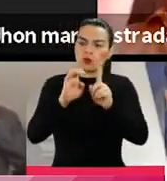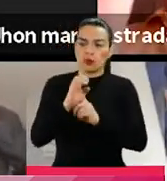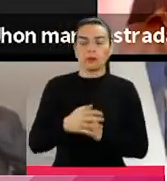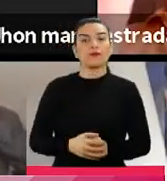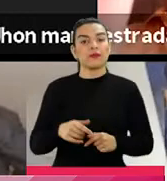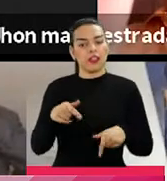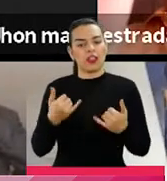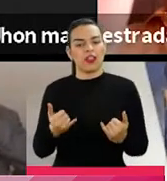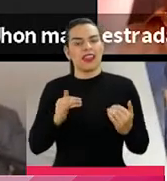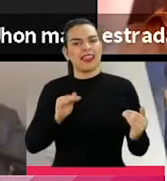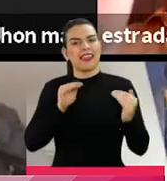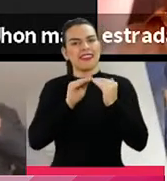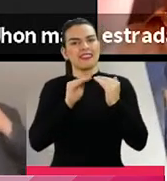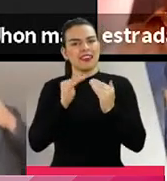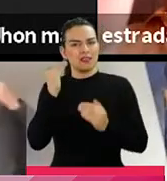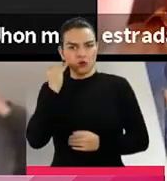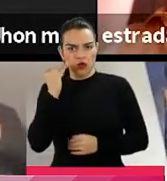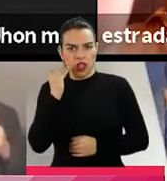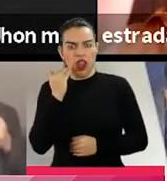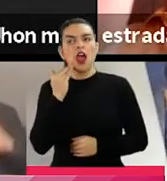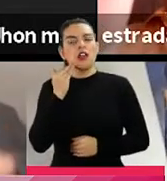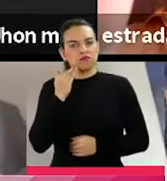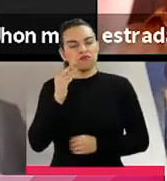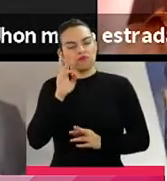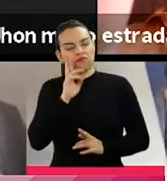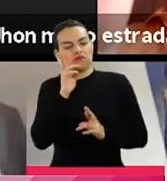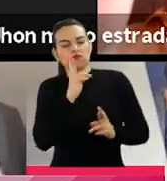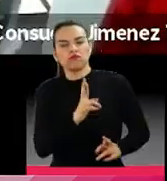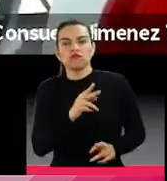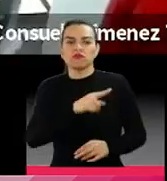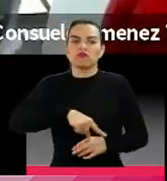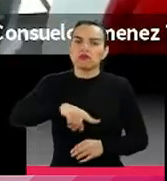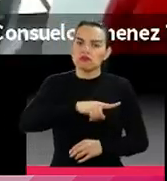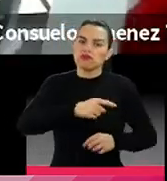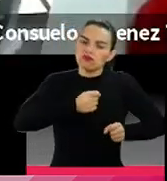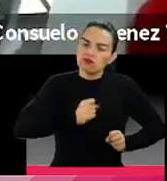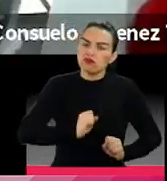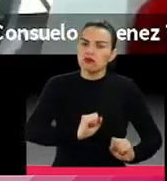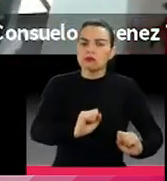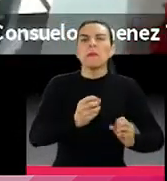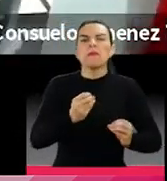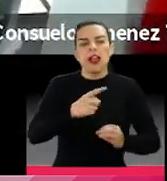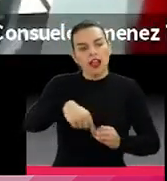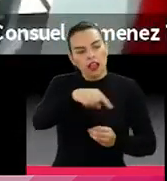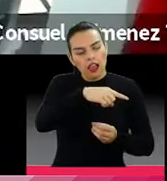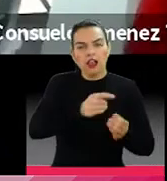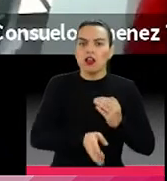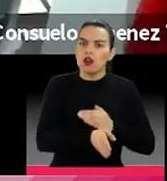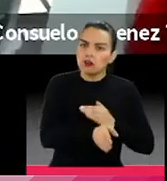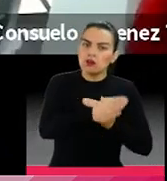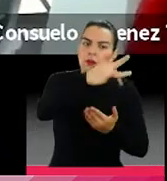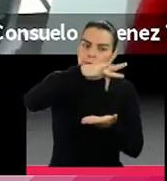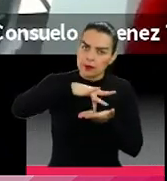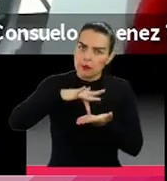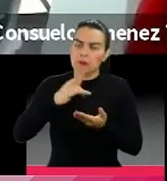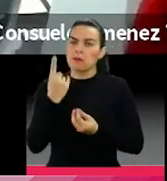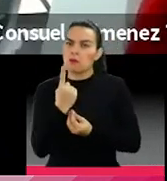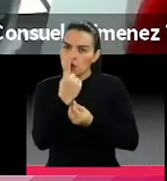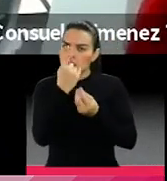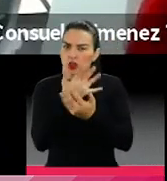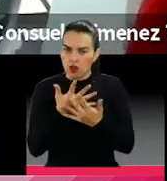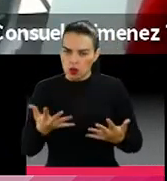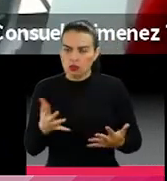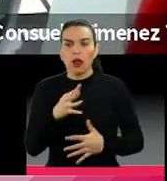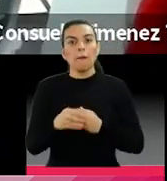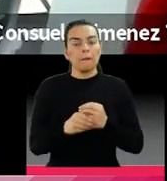valoran los esfuerzos realizados para que esta población continúe participando en la vida política pero reconoce también que falta mucho para lograr